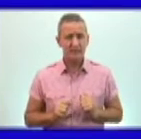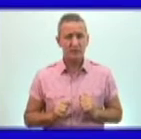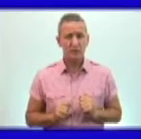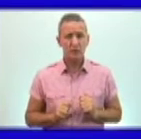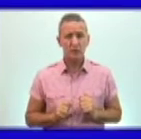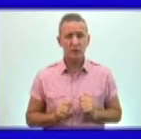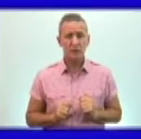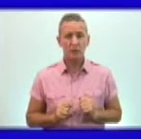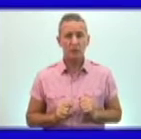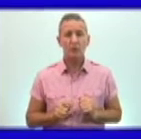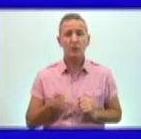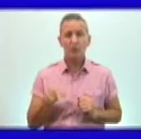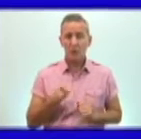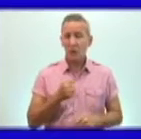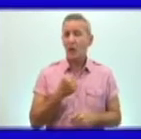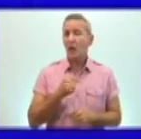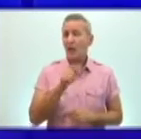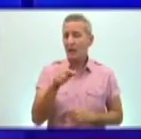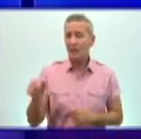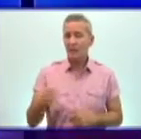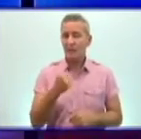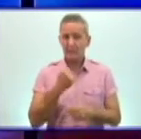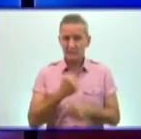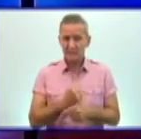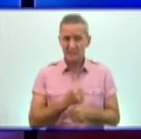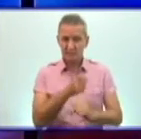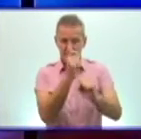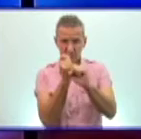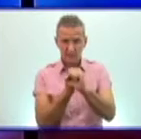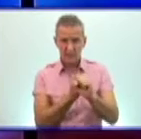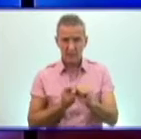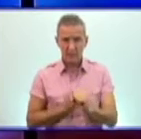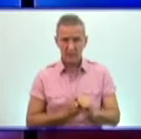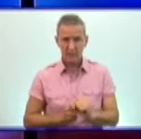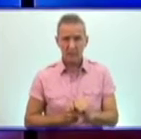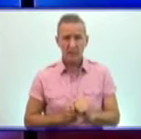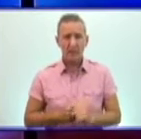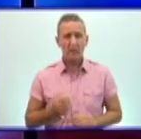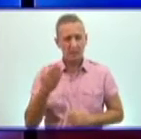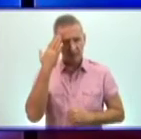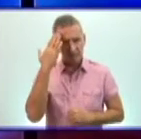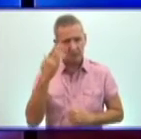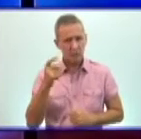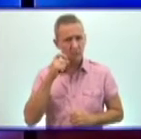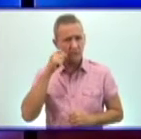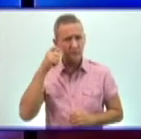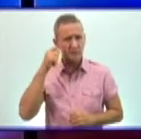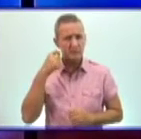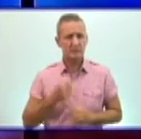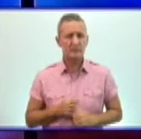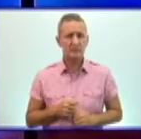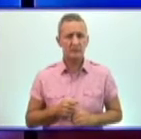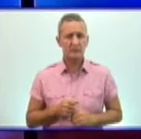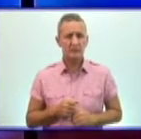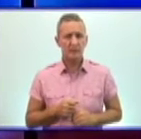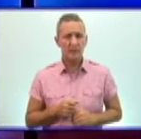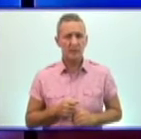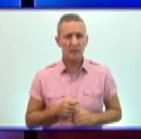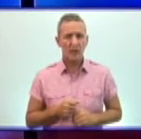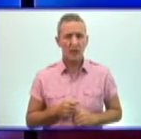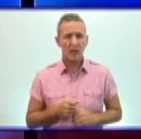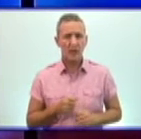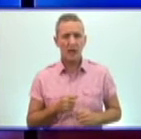erigieron el monolítico en función de homenajear a Antonio Maceo, pues sencillamente tenía que pasar por el rasero de